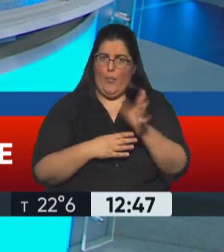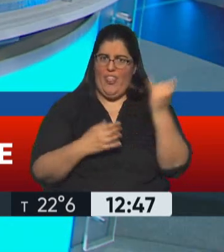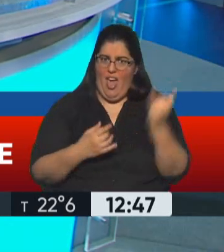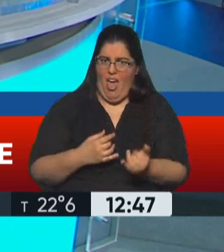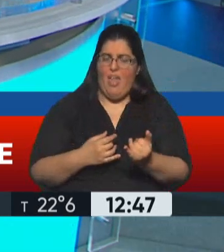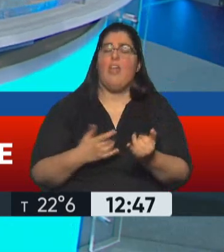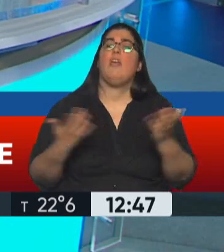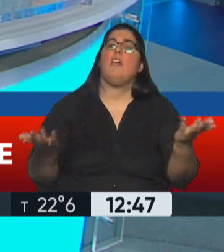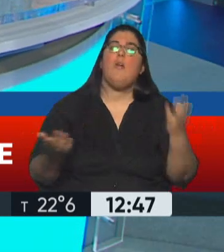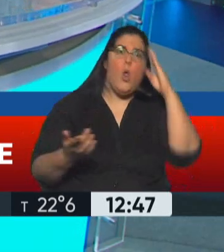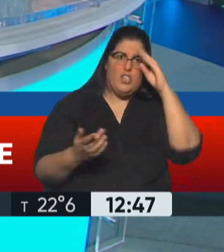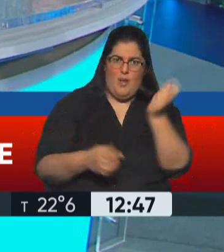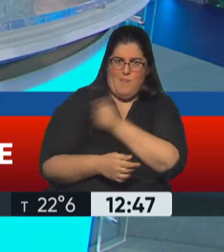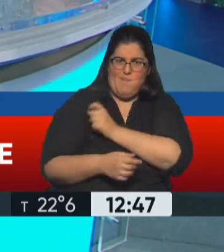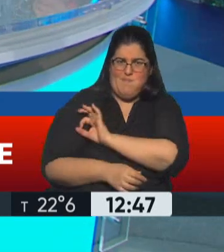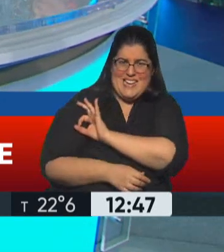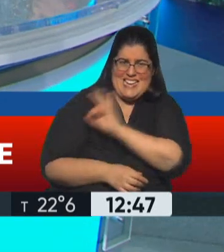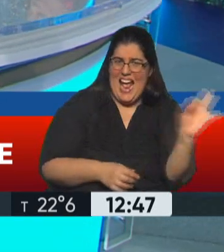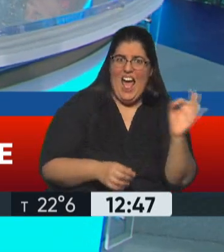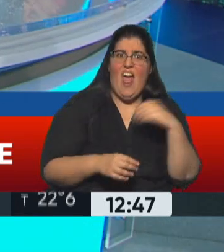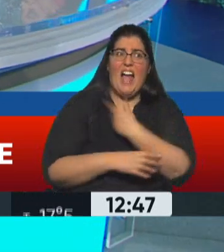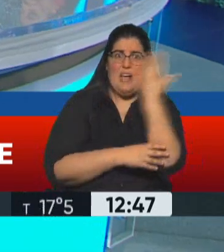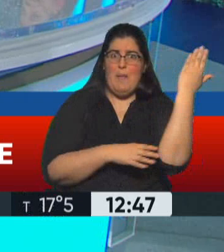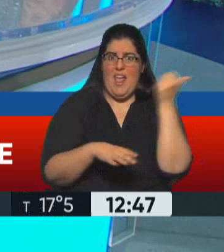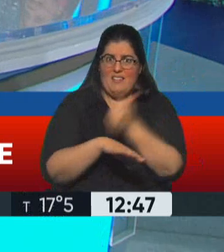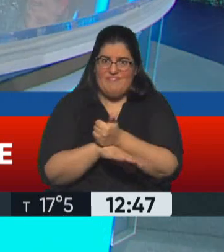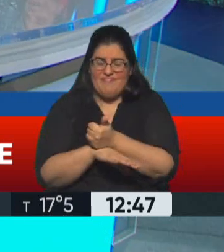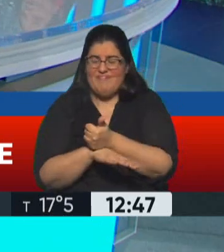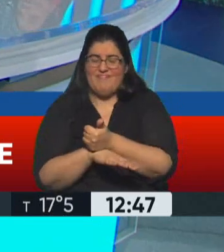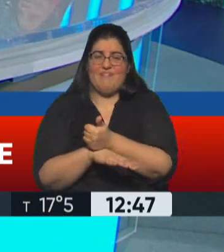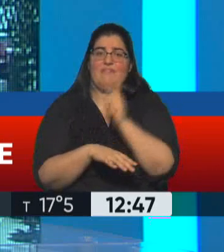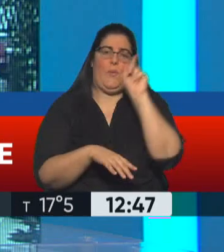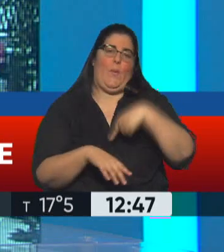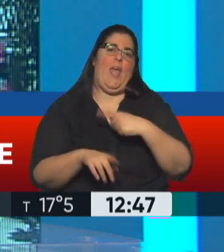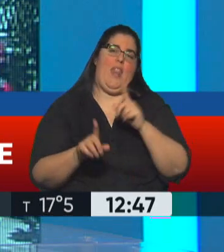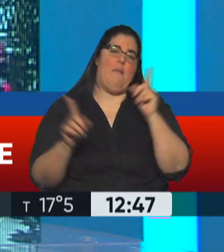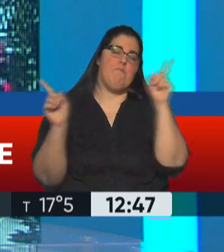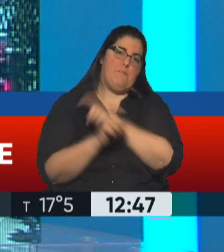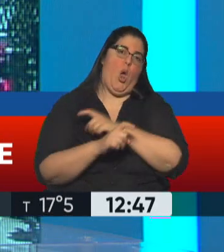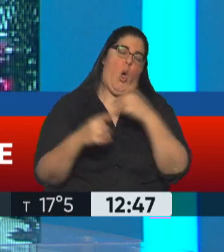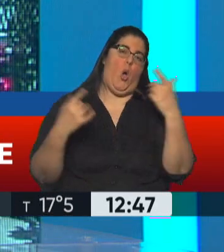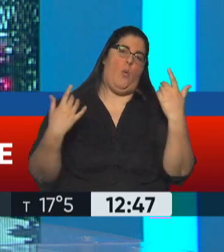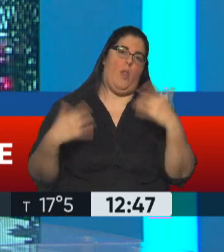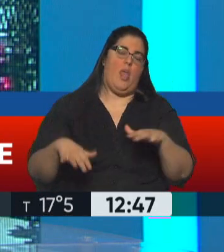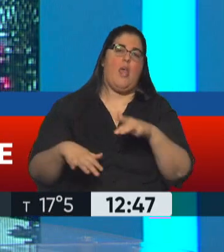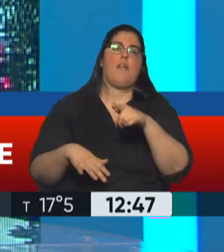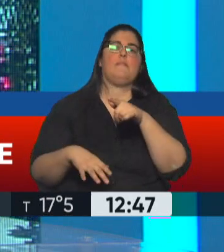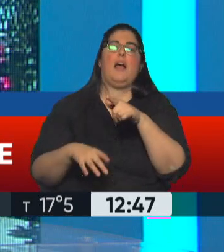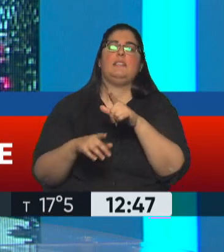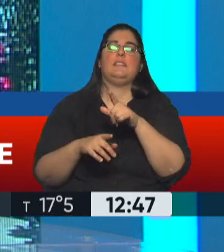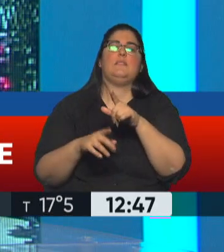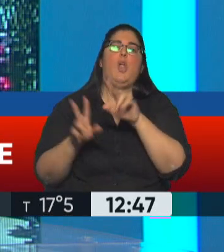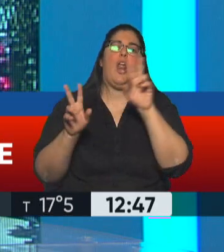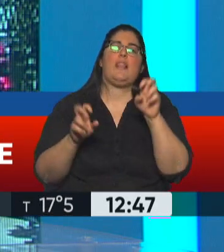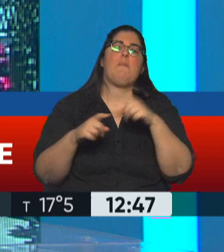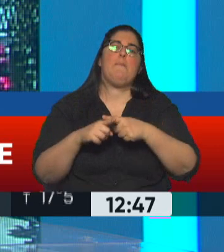ni siquiera vacunado, entró a esa asamblea, así que bueno, eso también está generando algunos problemas de otra índole también en